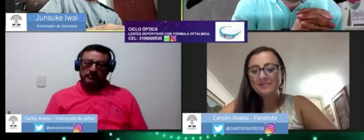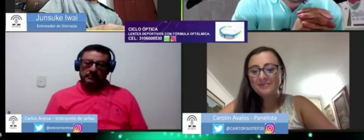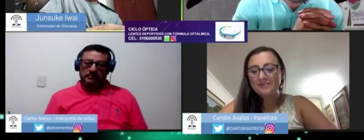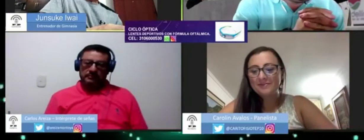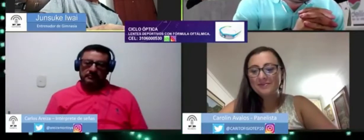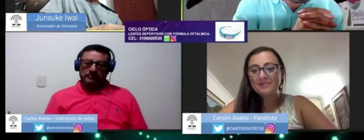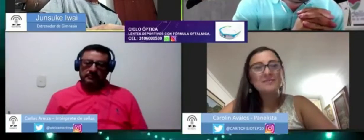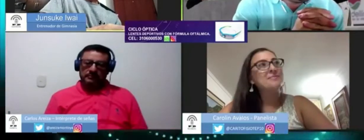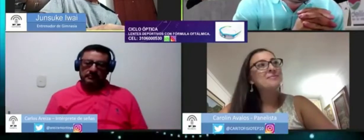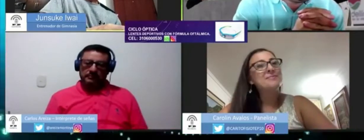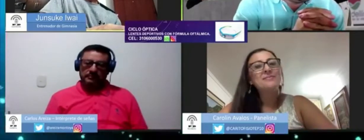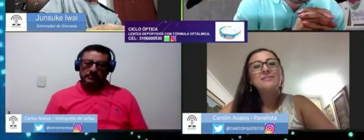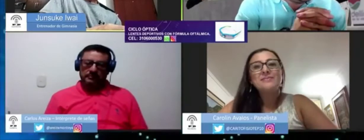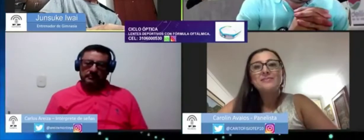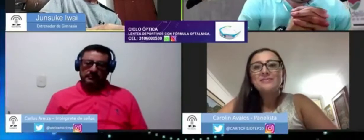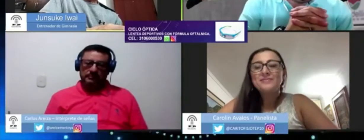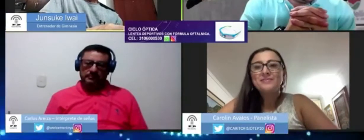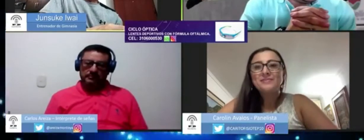fue